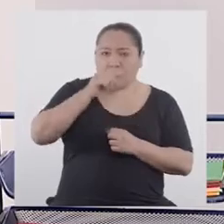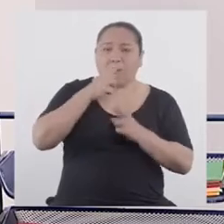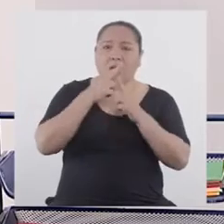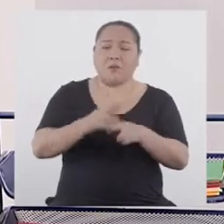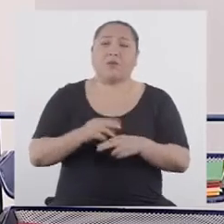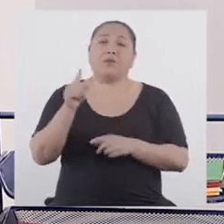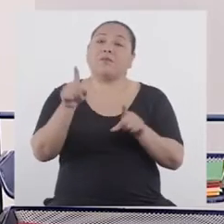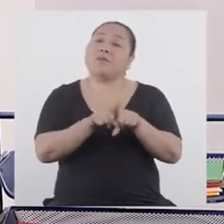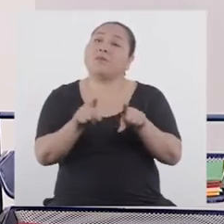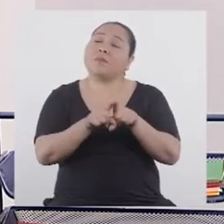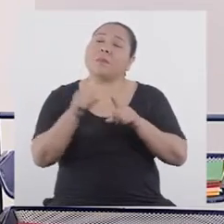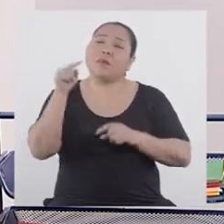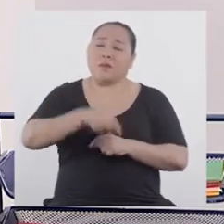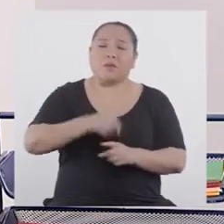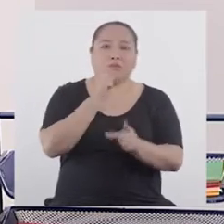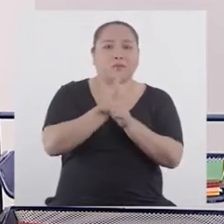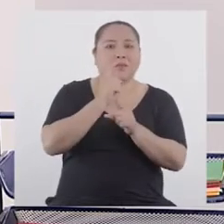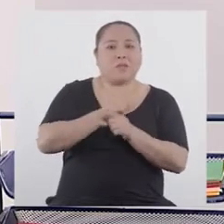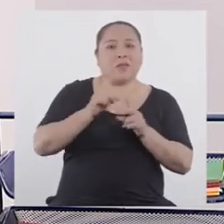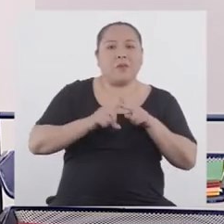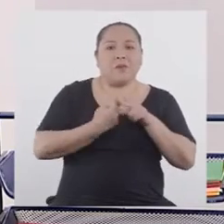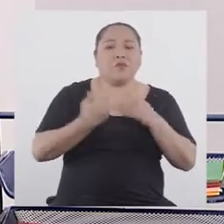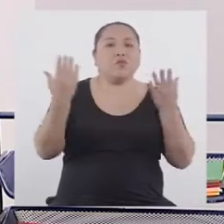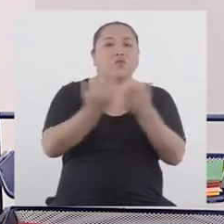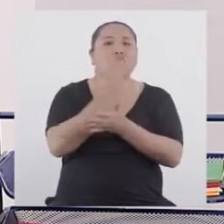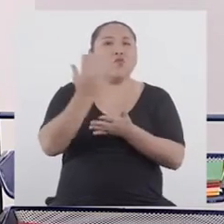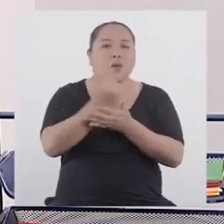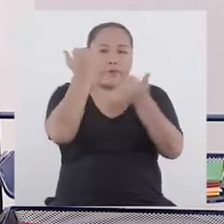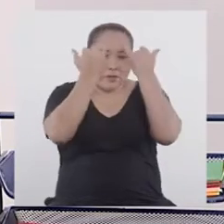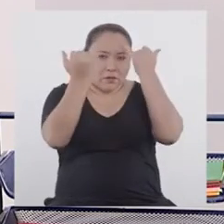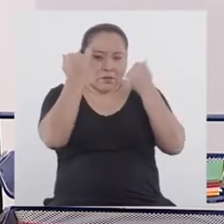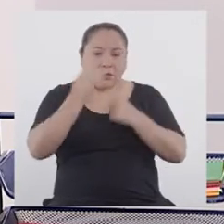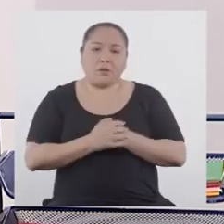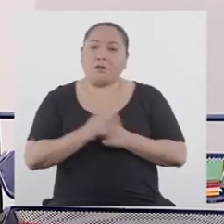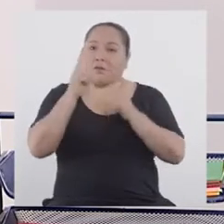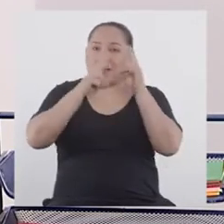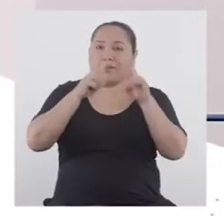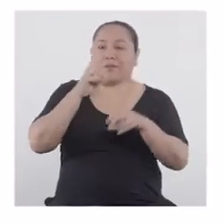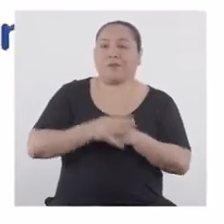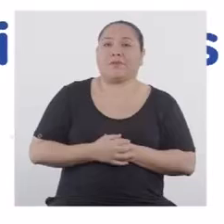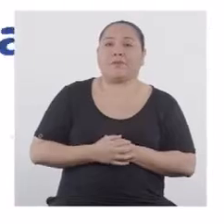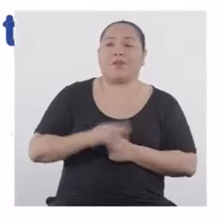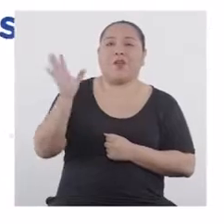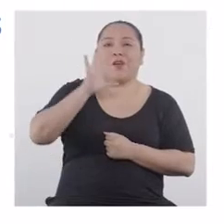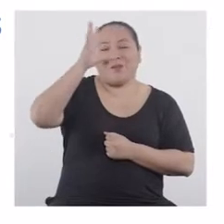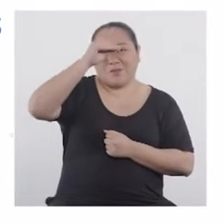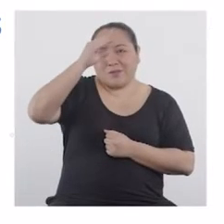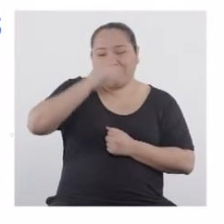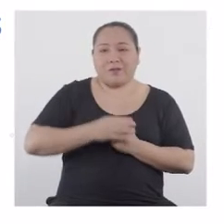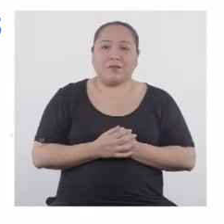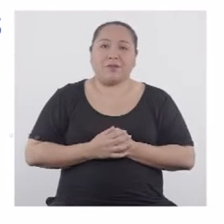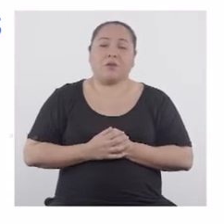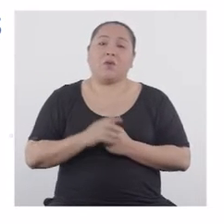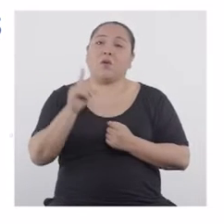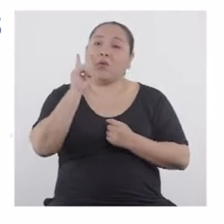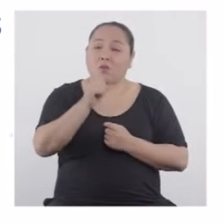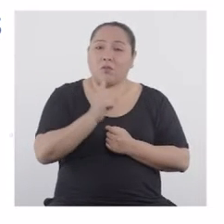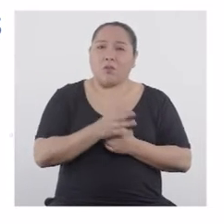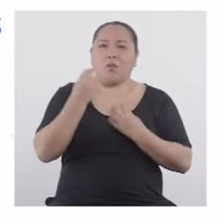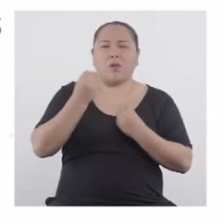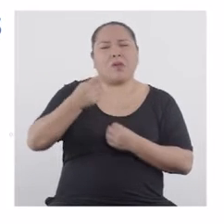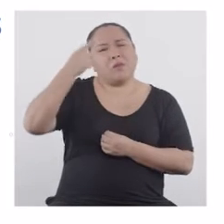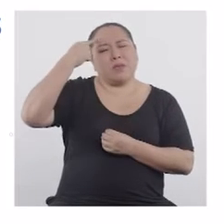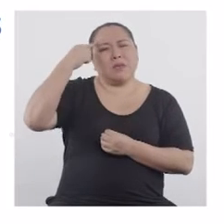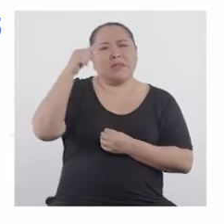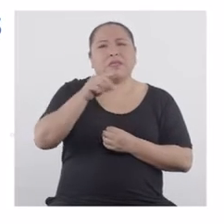buscar respuestas, pero también es correcto si se originan nuevas interrogantes. Veamos. Hola chicas y chicos. 1.